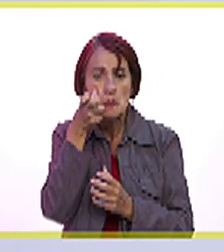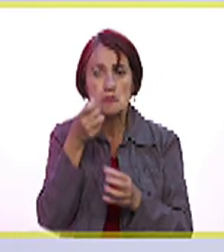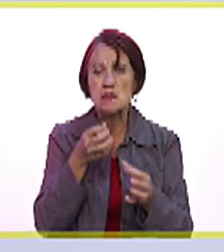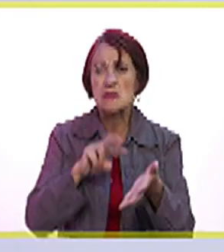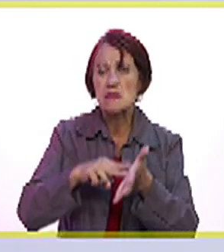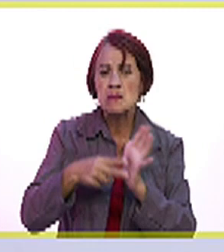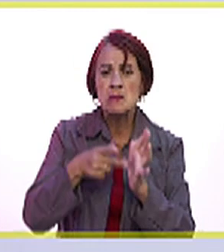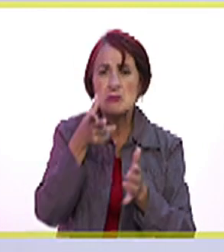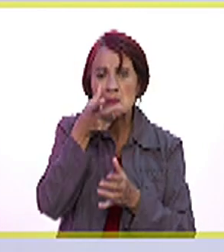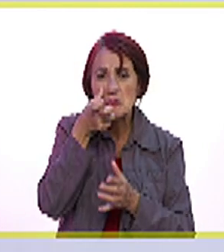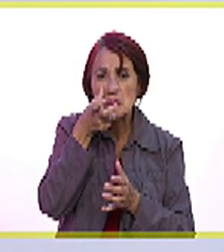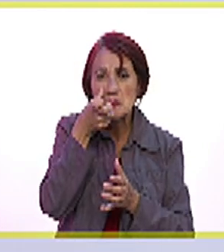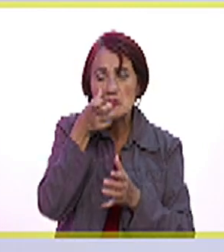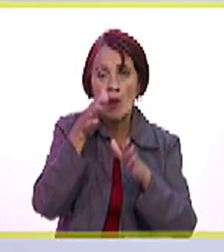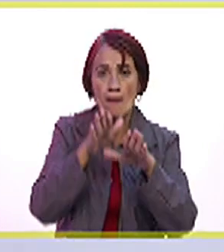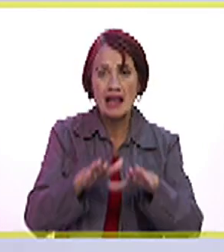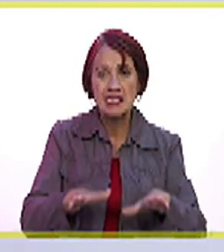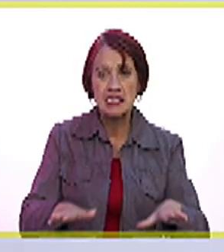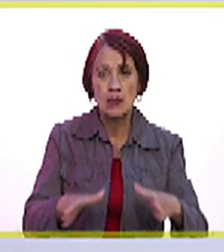menos eso es lo que es voz pasiva, ¿ok?